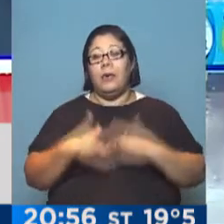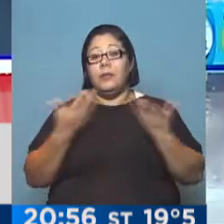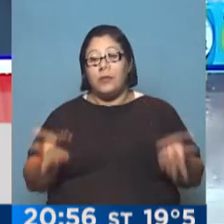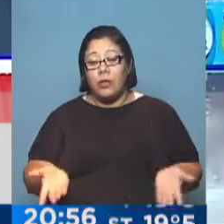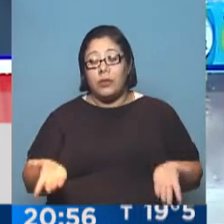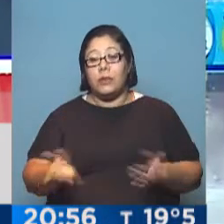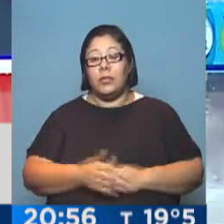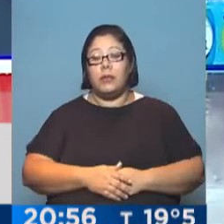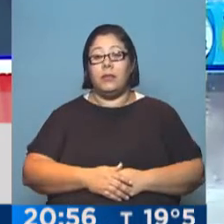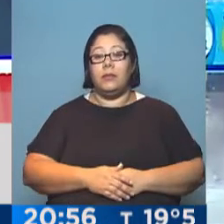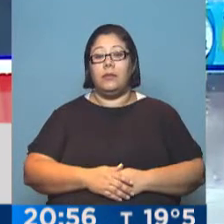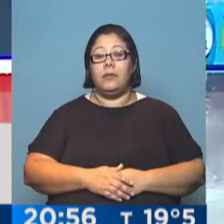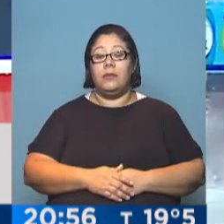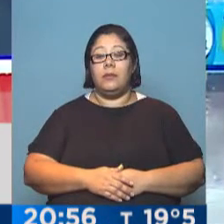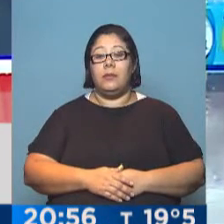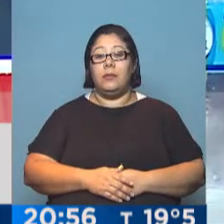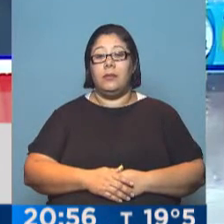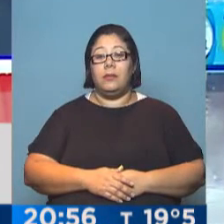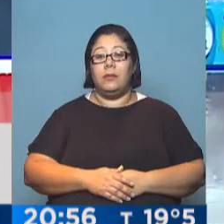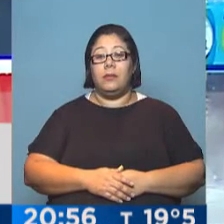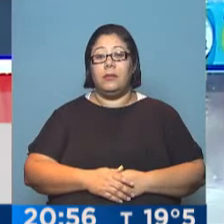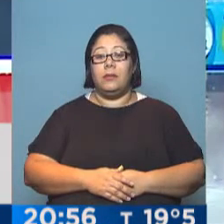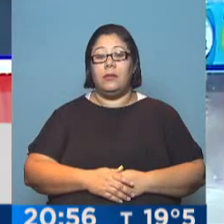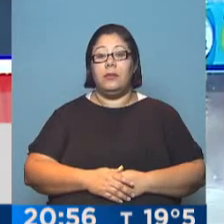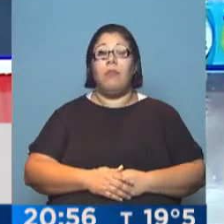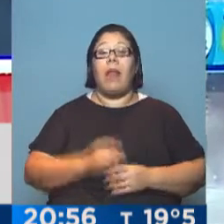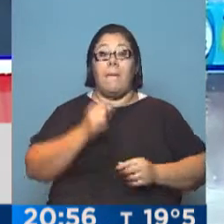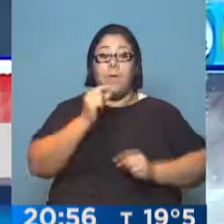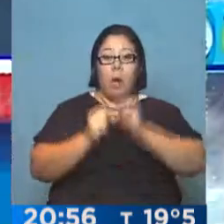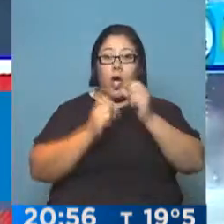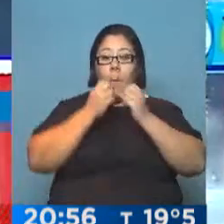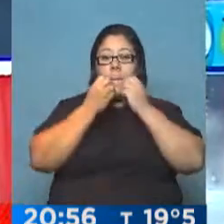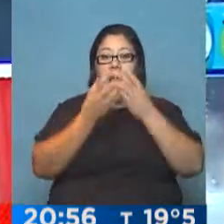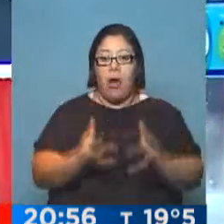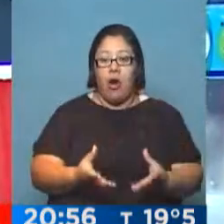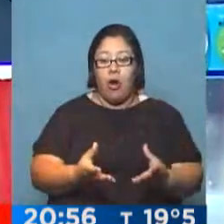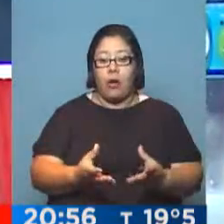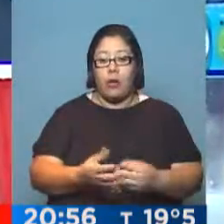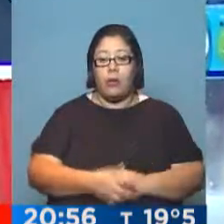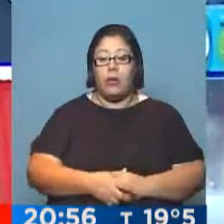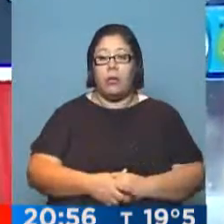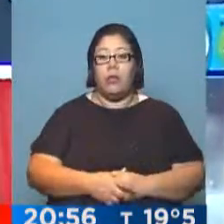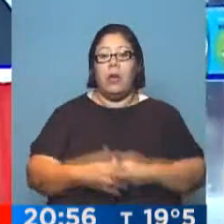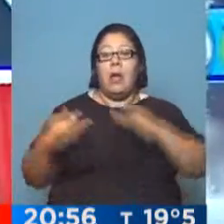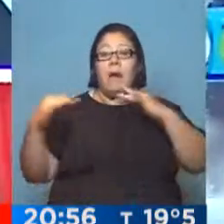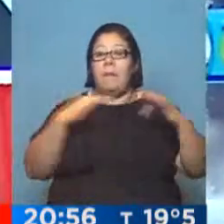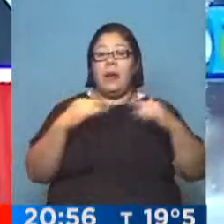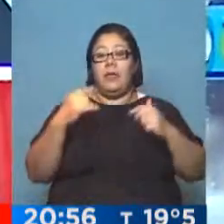poder mantener o de ir funcionando mejor a lo largo de todos los partidos que